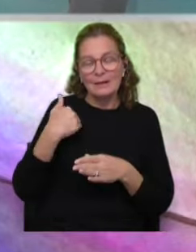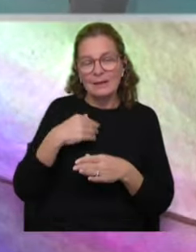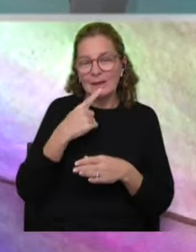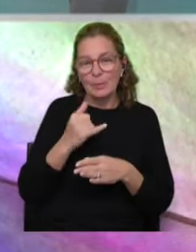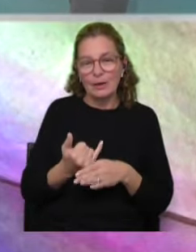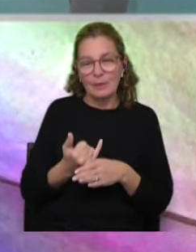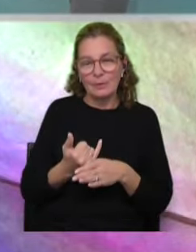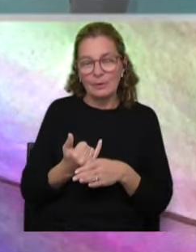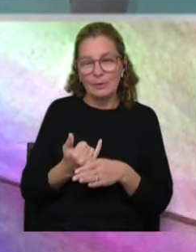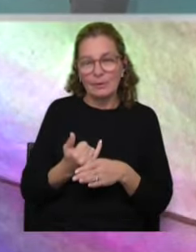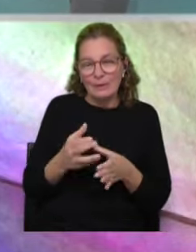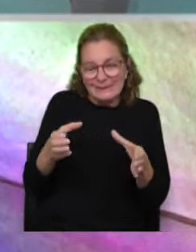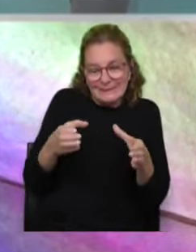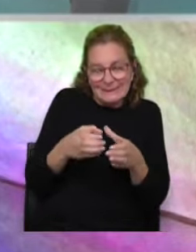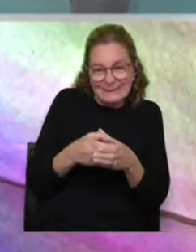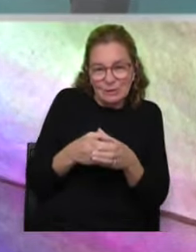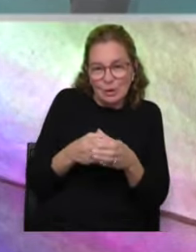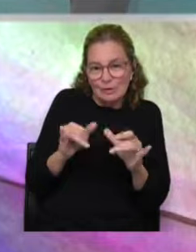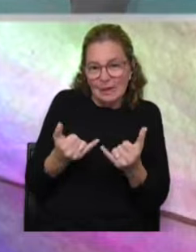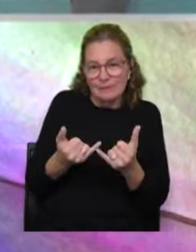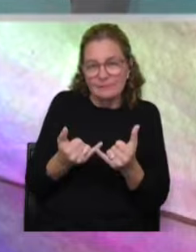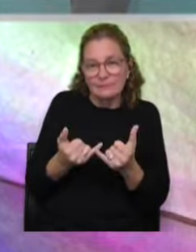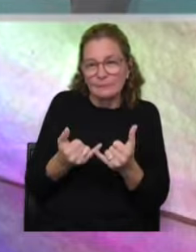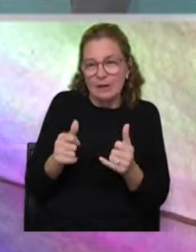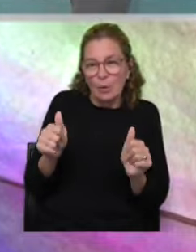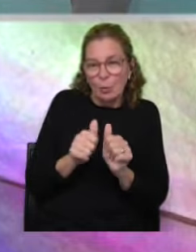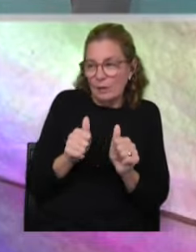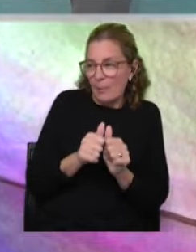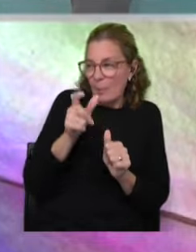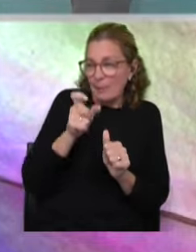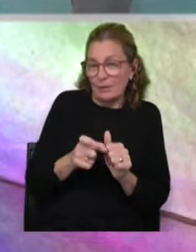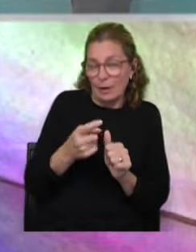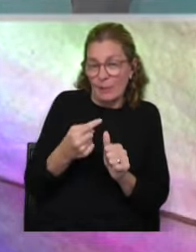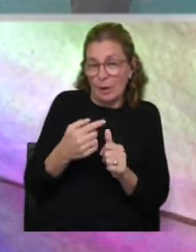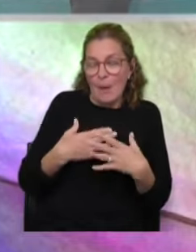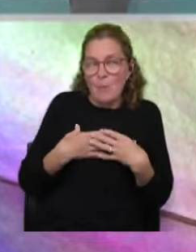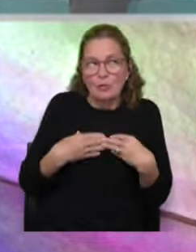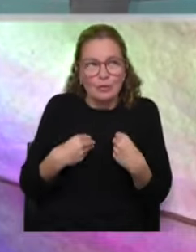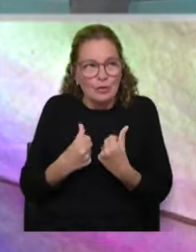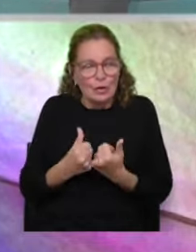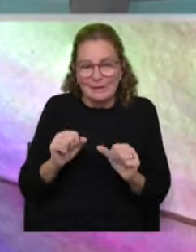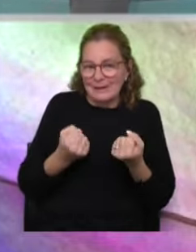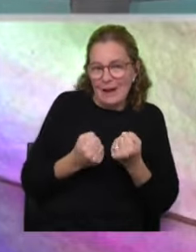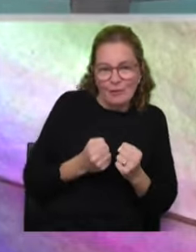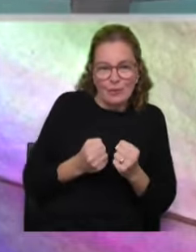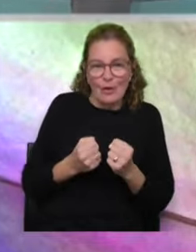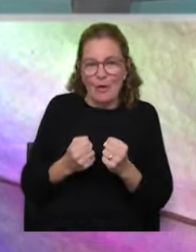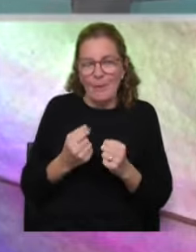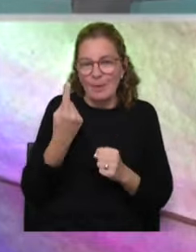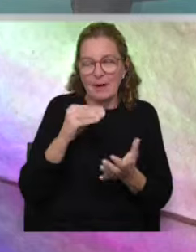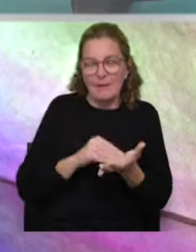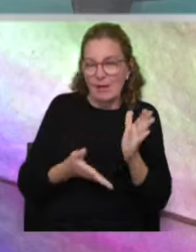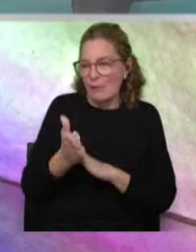show chiquitito. Nosotros ya acá juntábamos gente y todo, pero era tal la emoción nuestra y los nervios y todo, de la primera vez que salíamos del